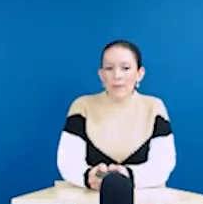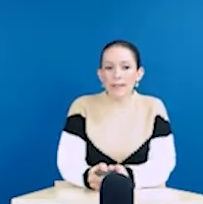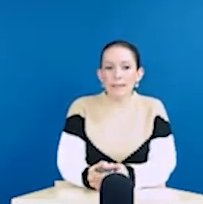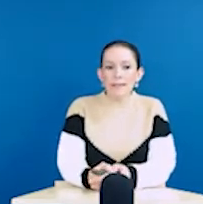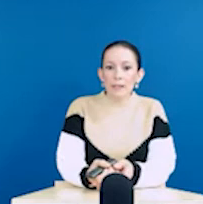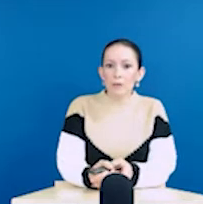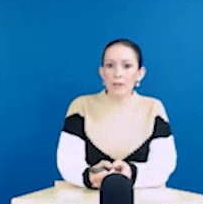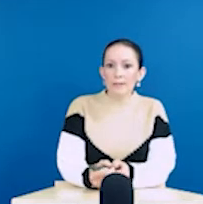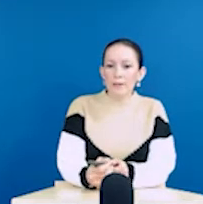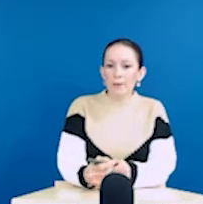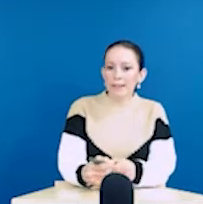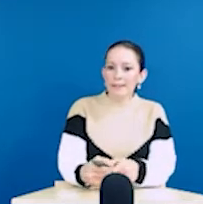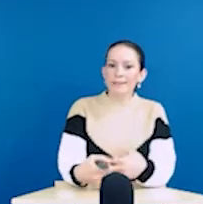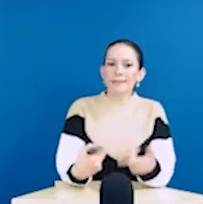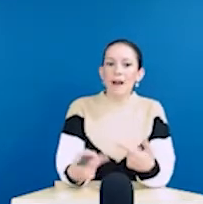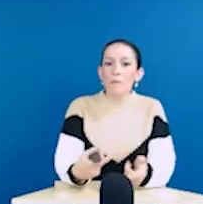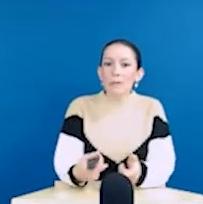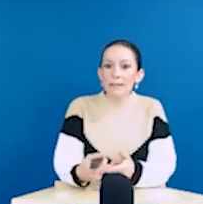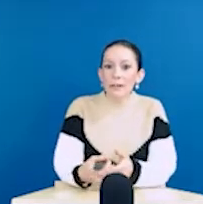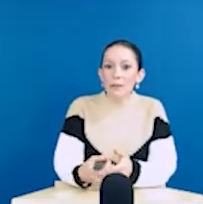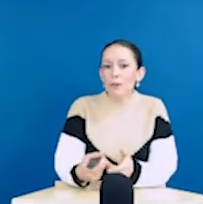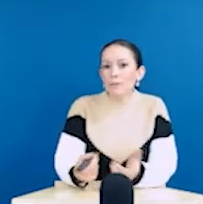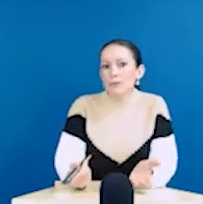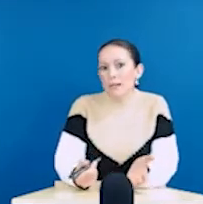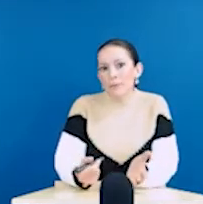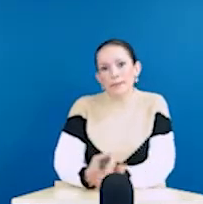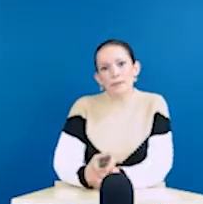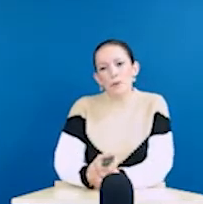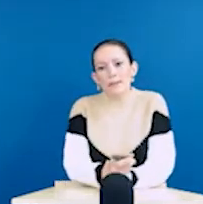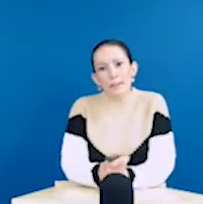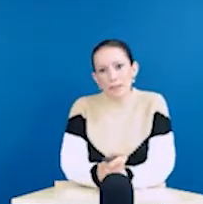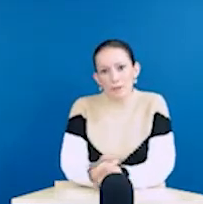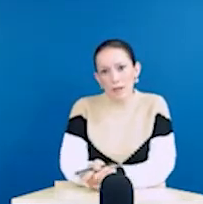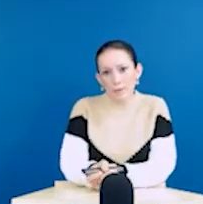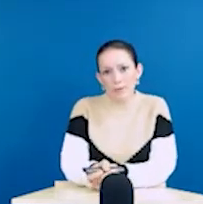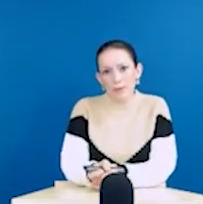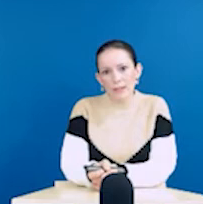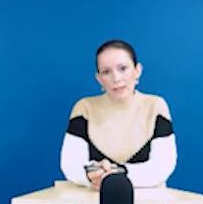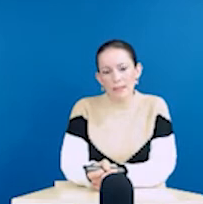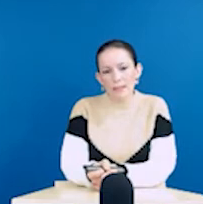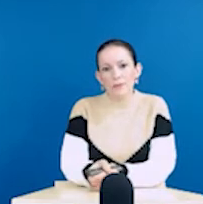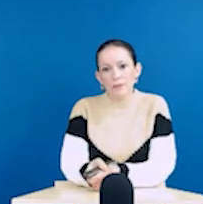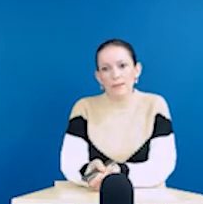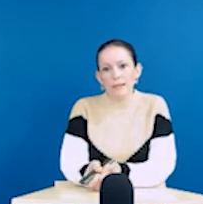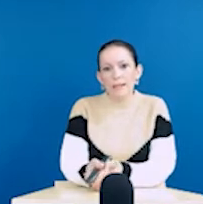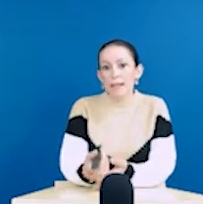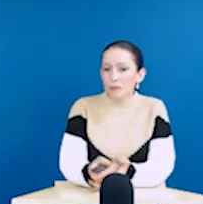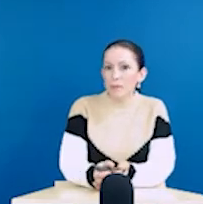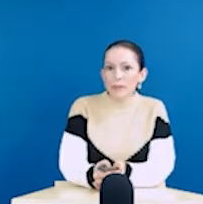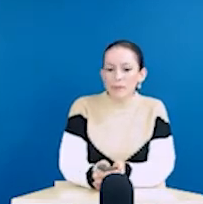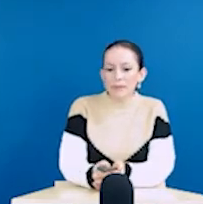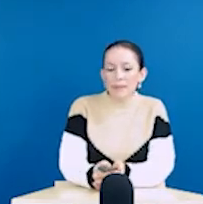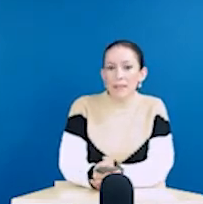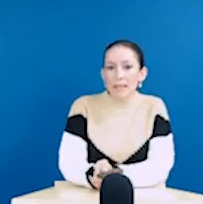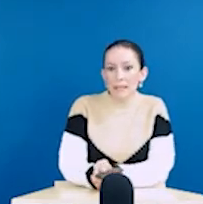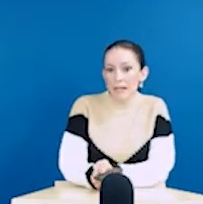distinto, ese tracto digestivo es aumentado y como tal, pues no va a ser una sola deposición en el día. Entonces, eso